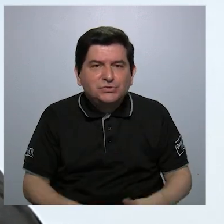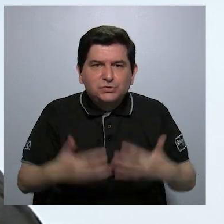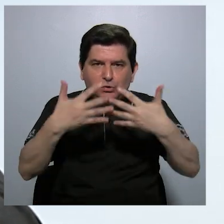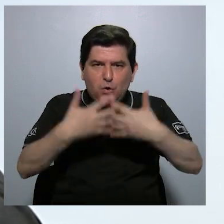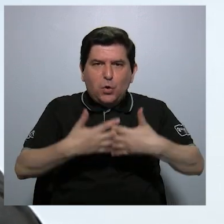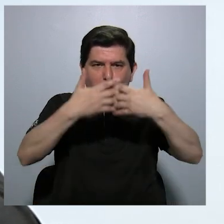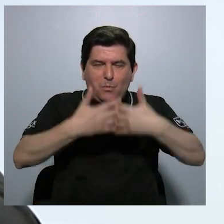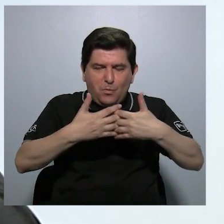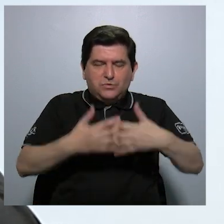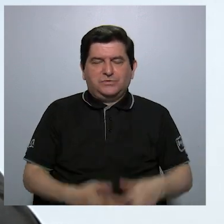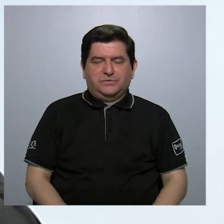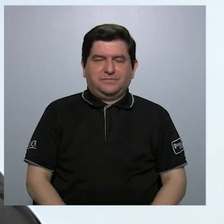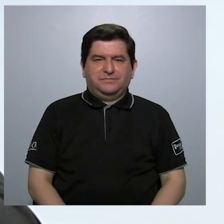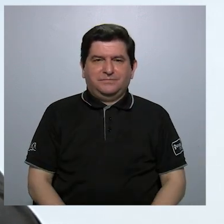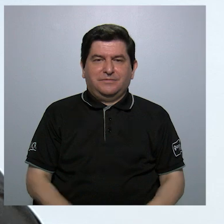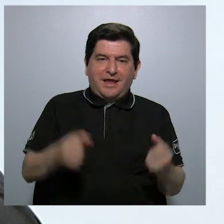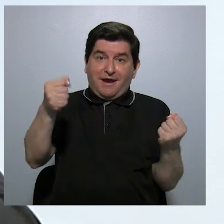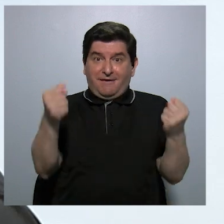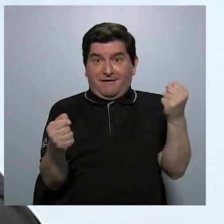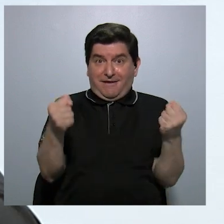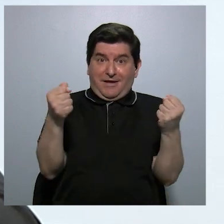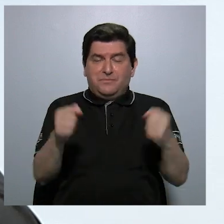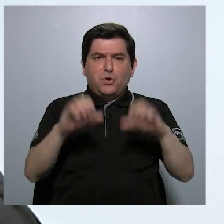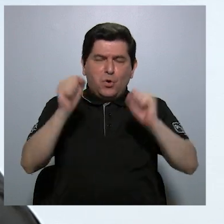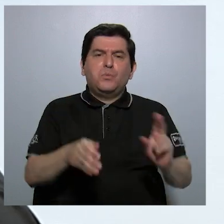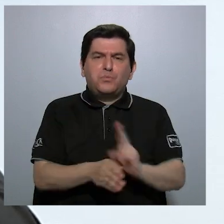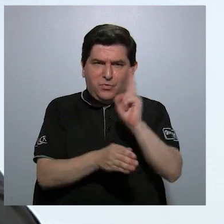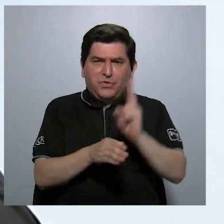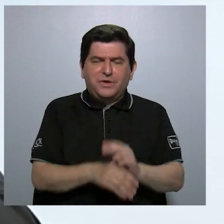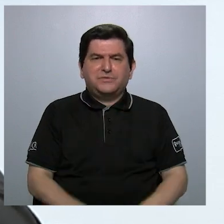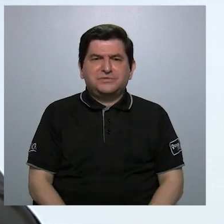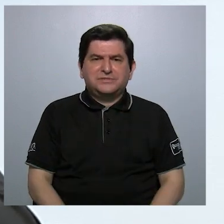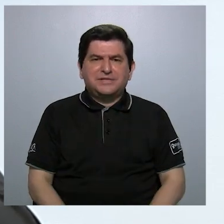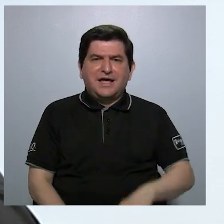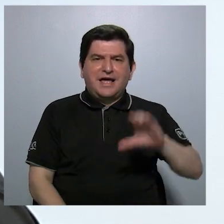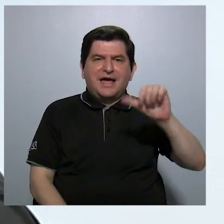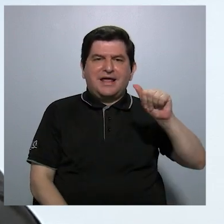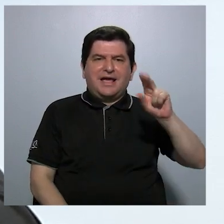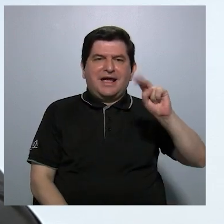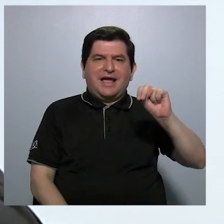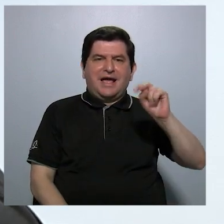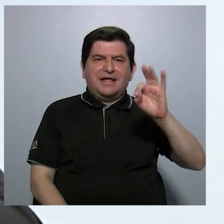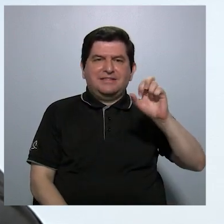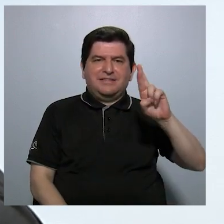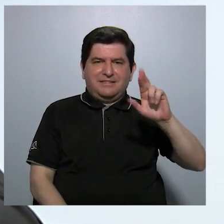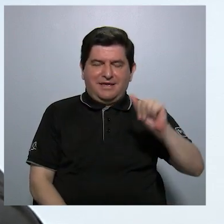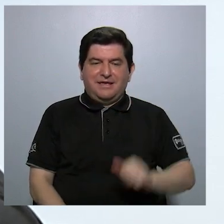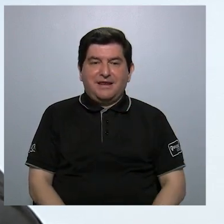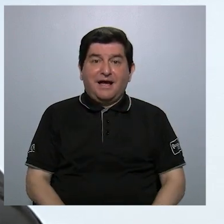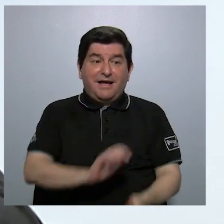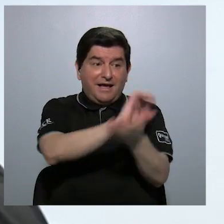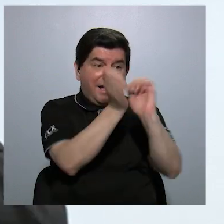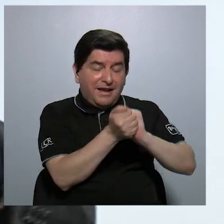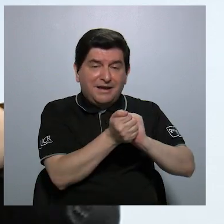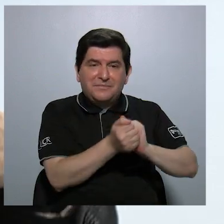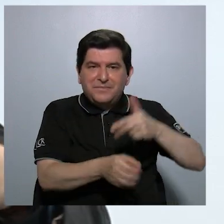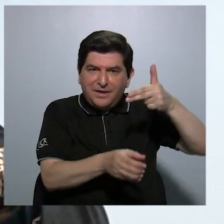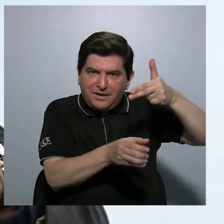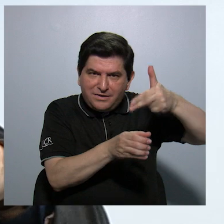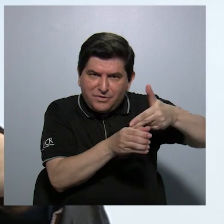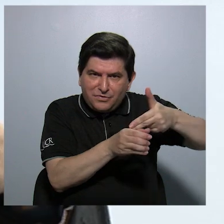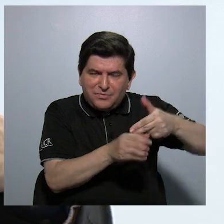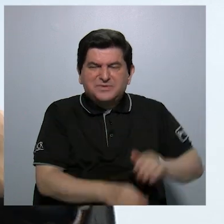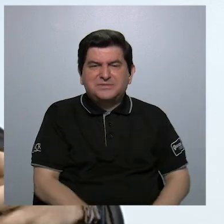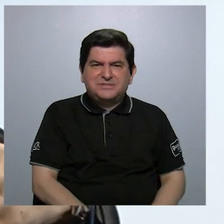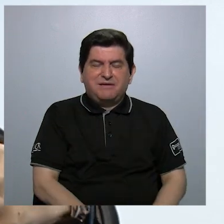por ejemplo, un motor de combustión interna, en un camión. Lo podemos utilizar en una caldera. Entonces, esa forma de pasar de ese